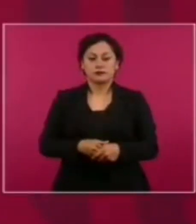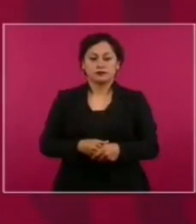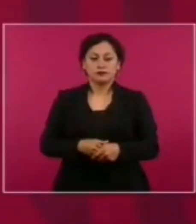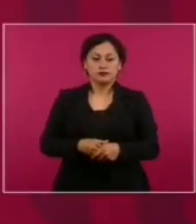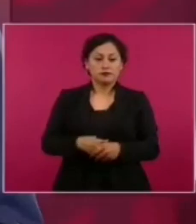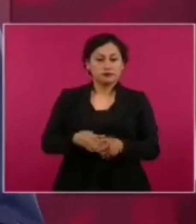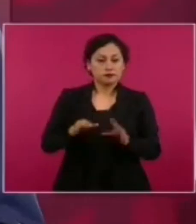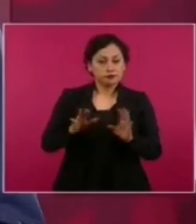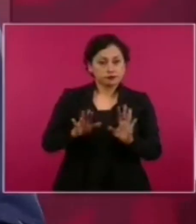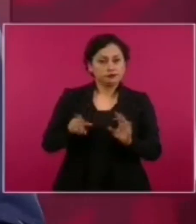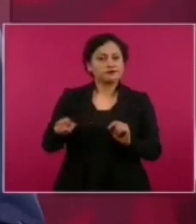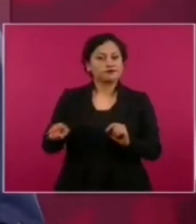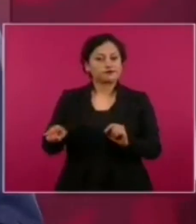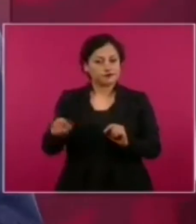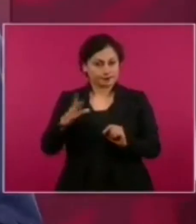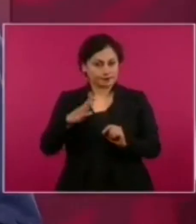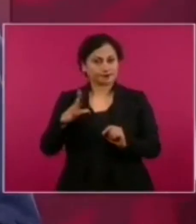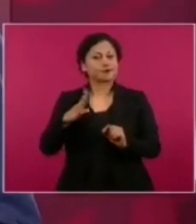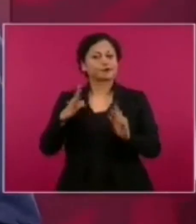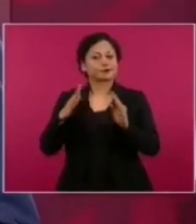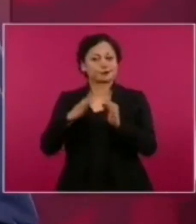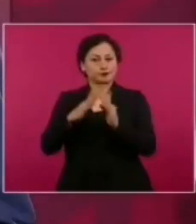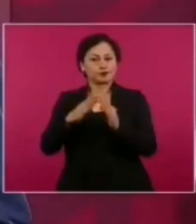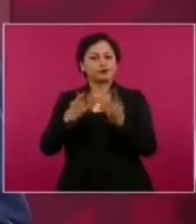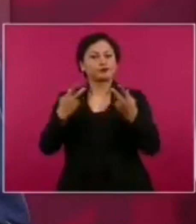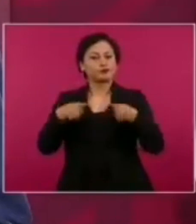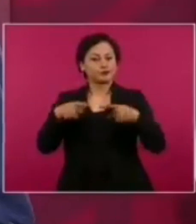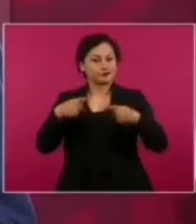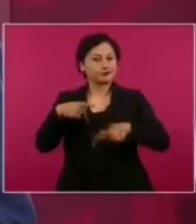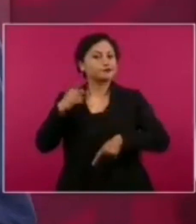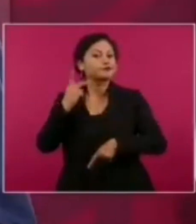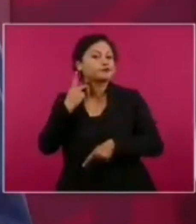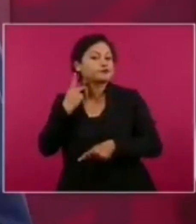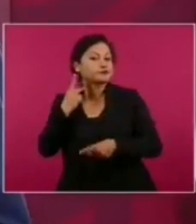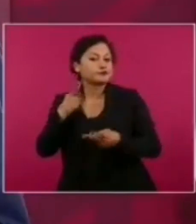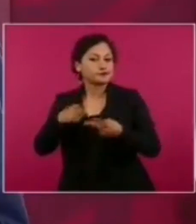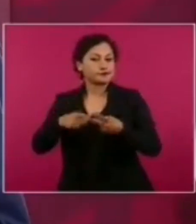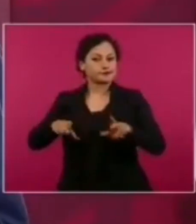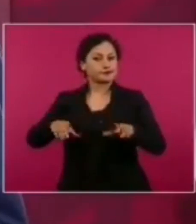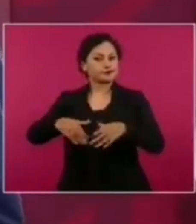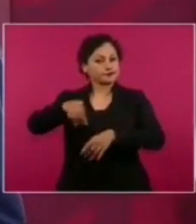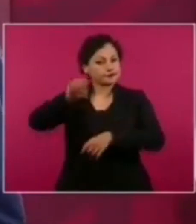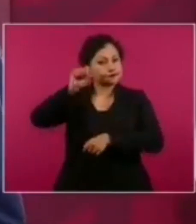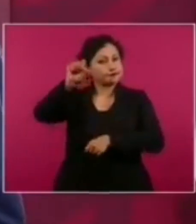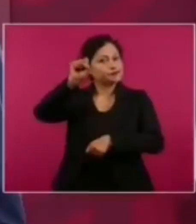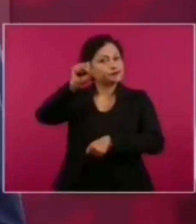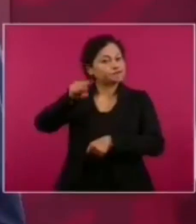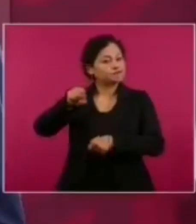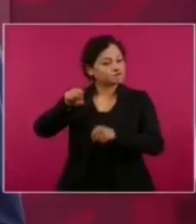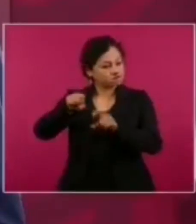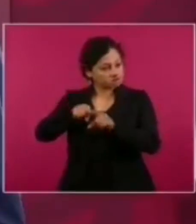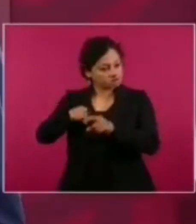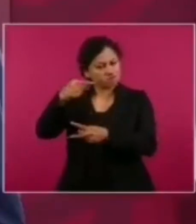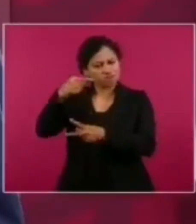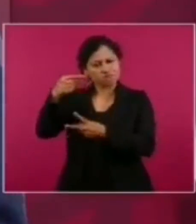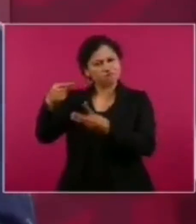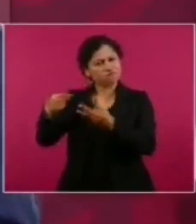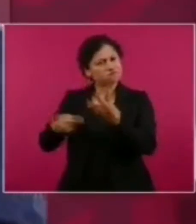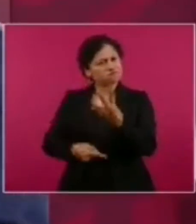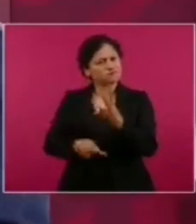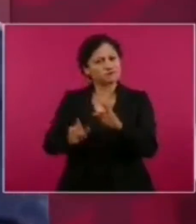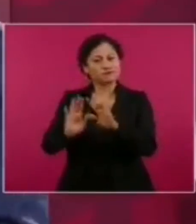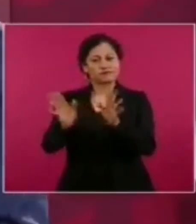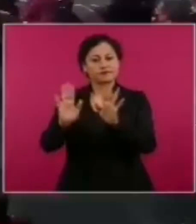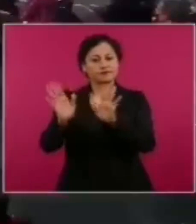políticos y hasta líderes sindicales etcétera etcétera